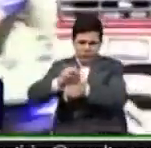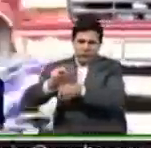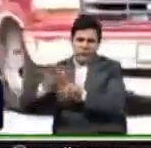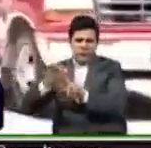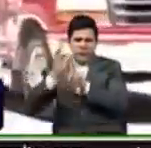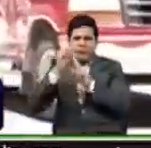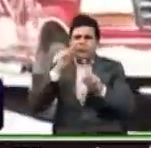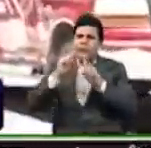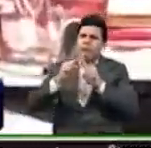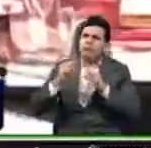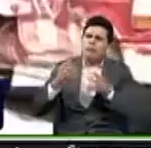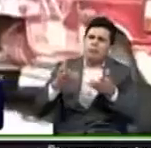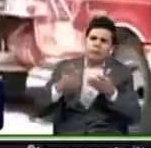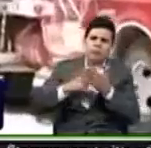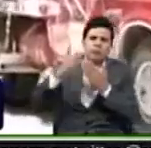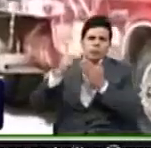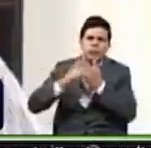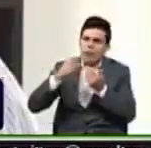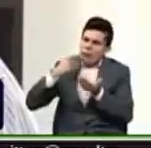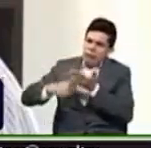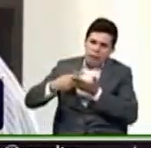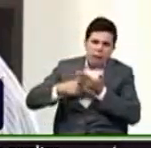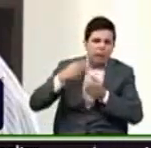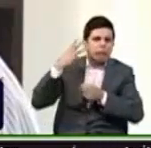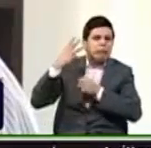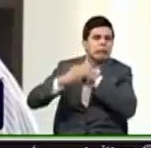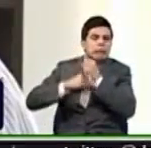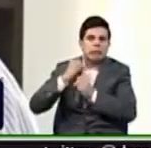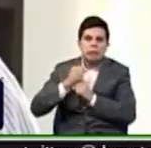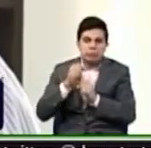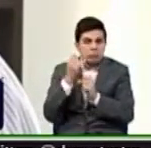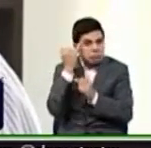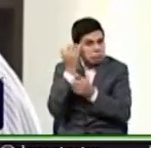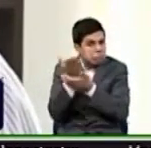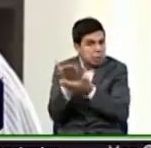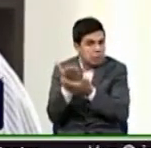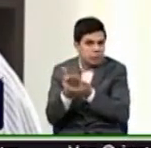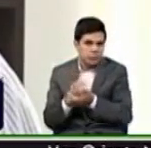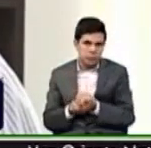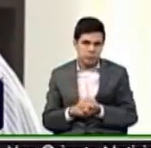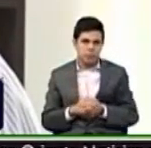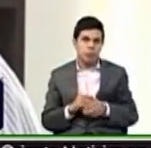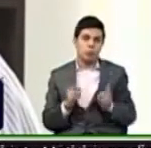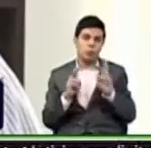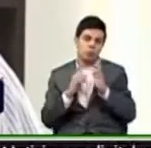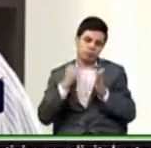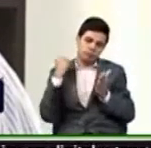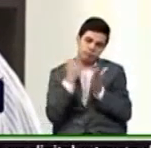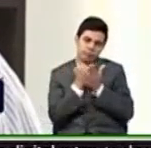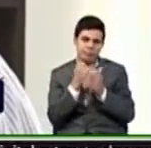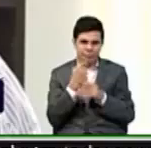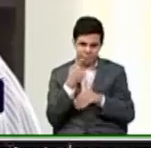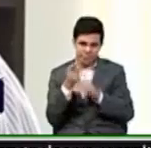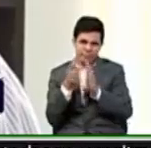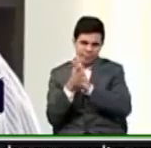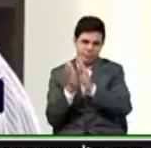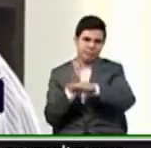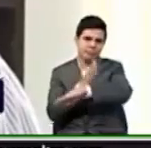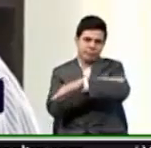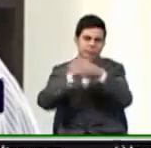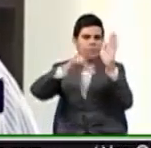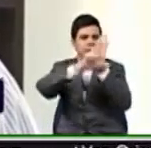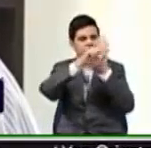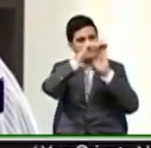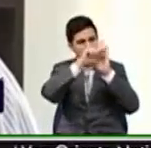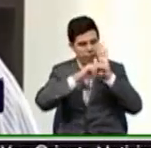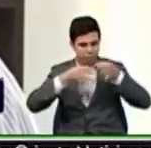ha hablado desde hace 3 años. Esperamos que pues sea aprobado siempre y cuando pues cumpla con lo que ya le dije anteriormente, la legalidad y la